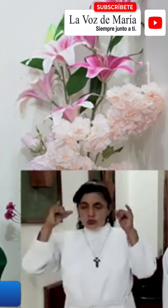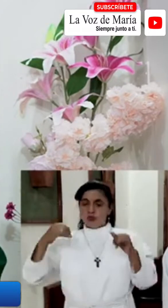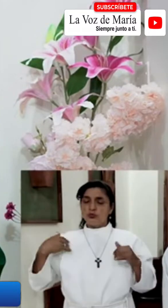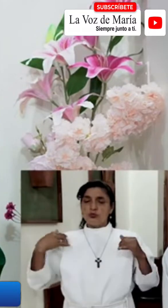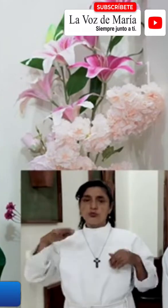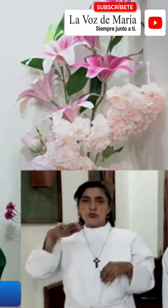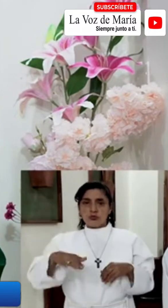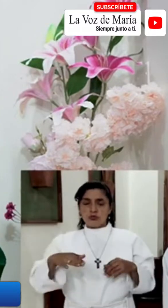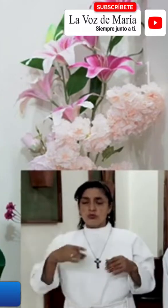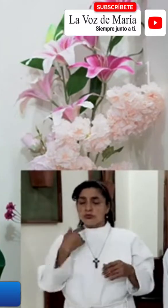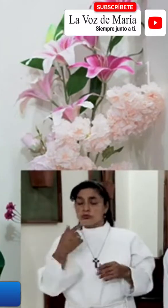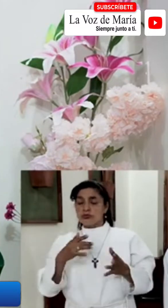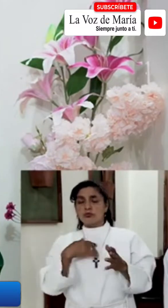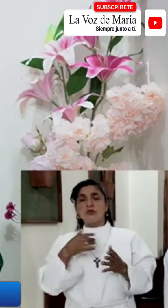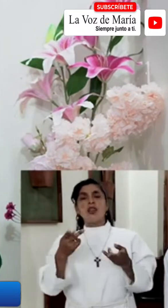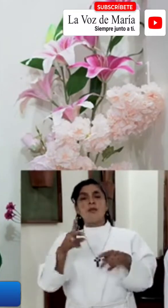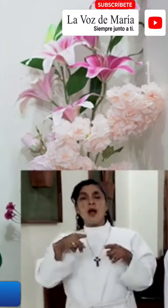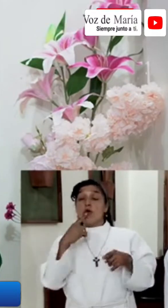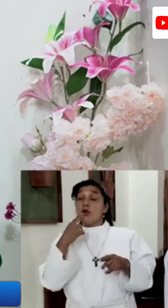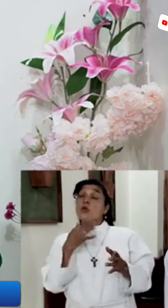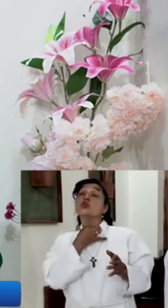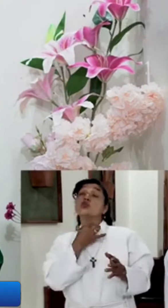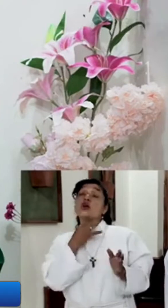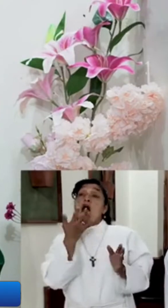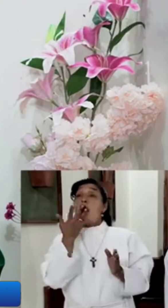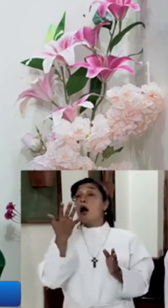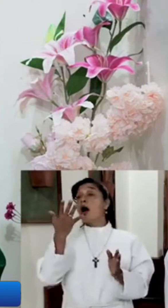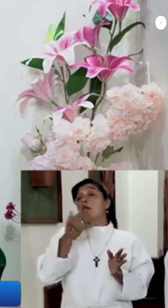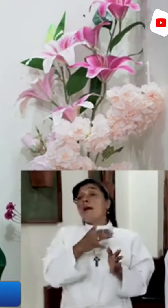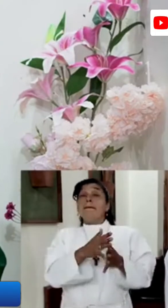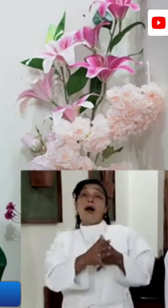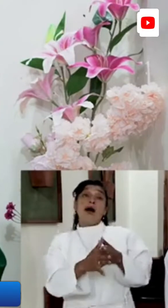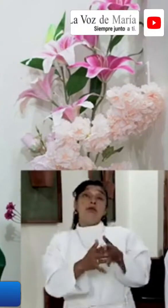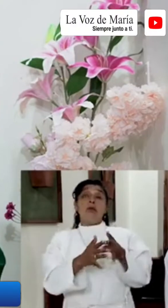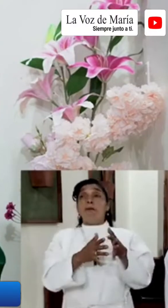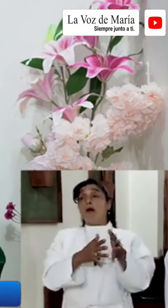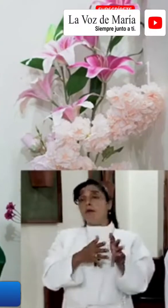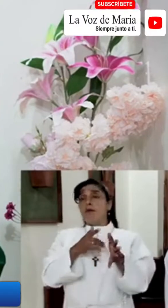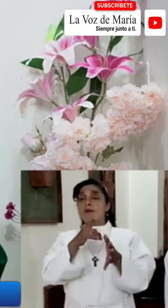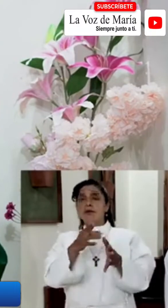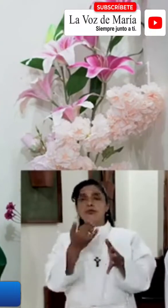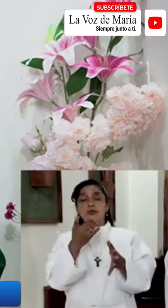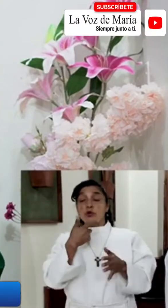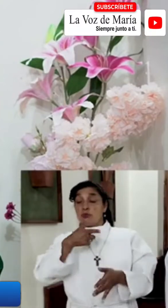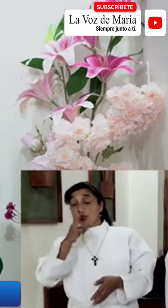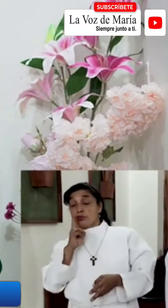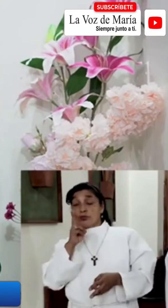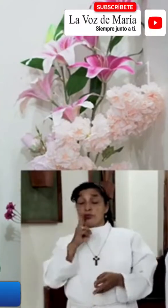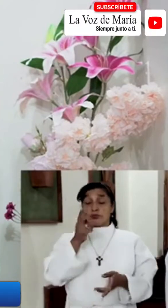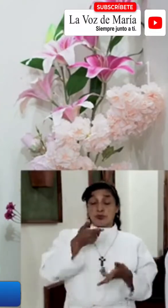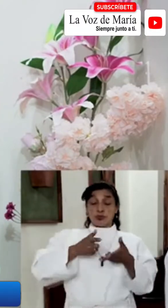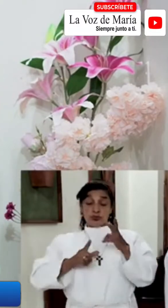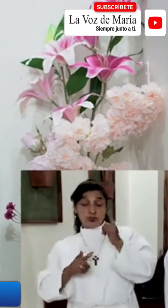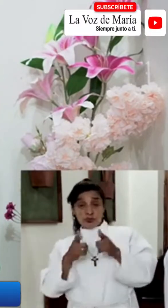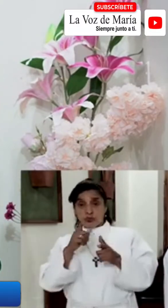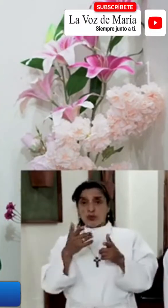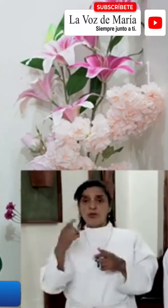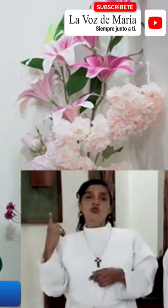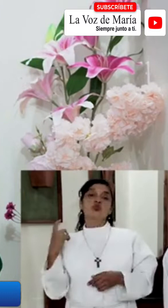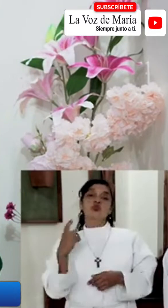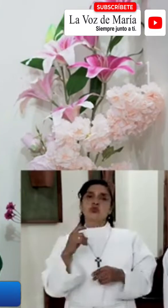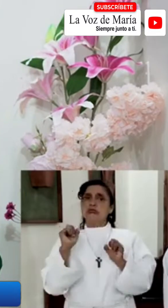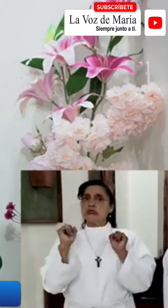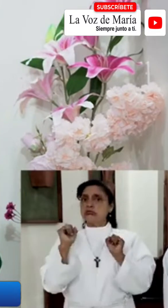canturrean al son del arpa, se atiborran de vino, se ponen los perfumes más